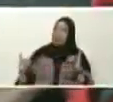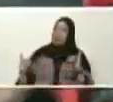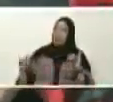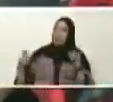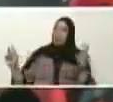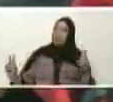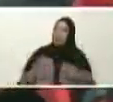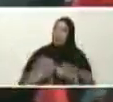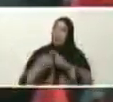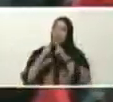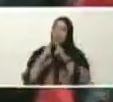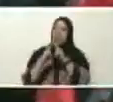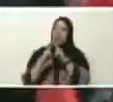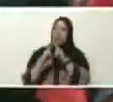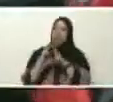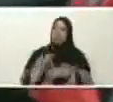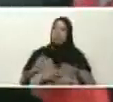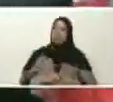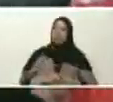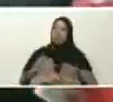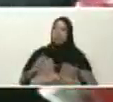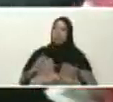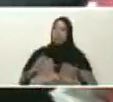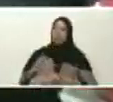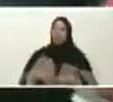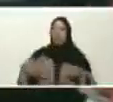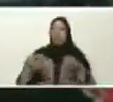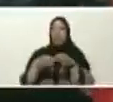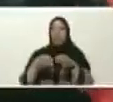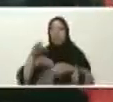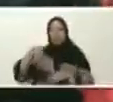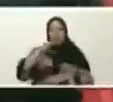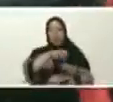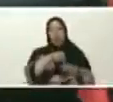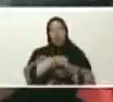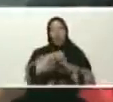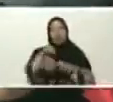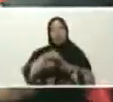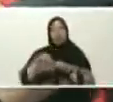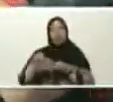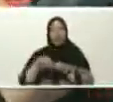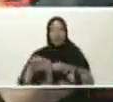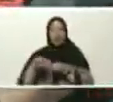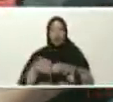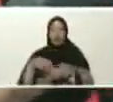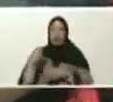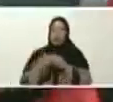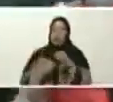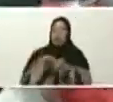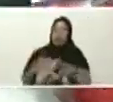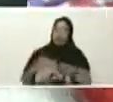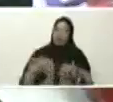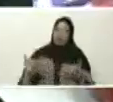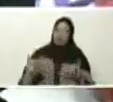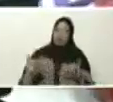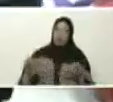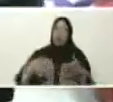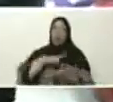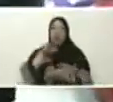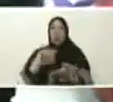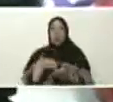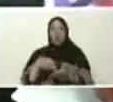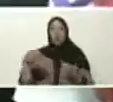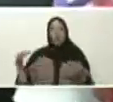gran encuentro, con un encuentro de los equipos regionales y municipales para irnos, perdón, de los equipos nacionales